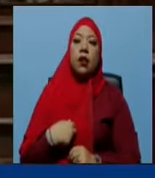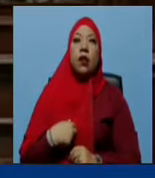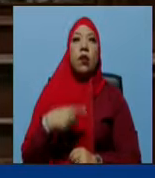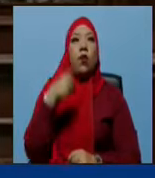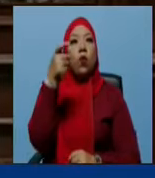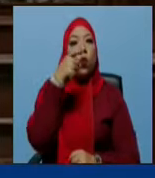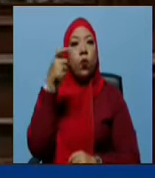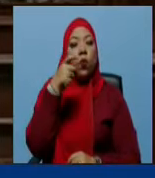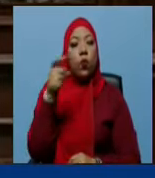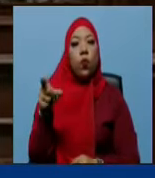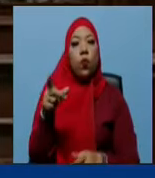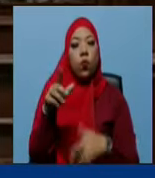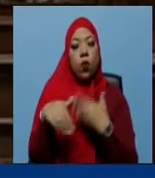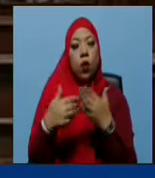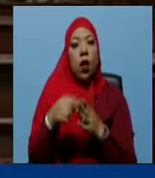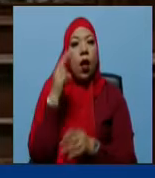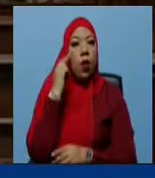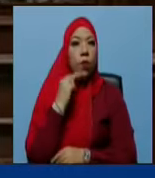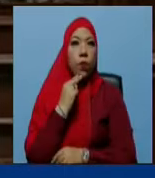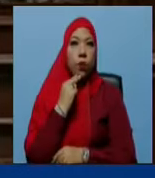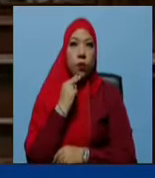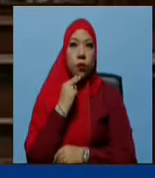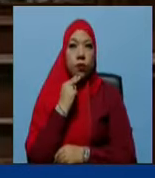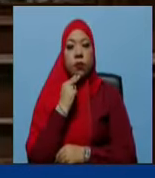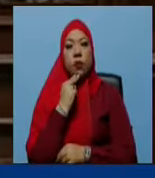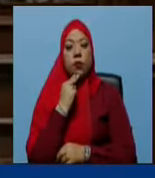Tuvieron que buscar arroparse en Bolívar